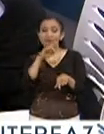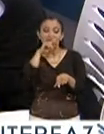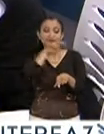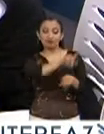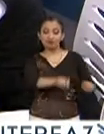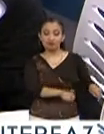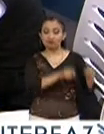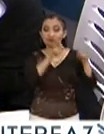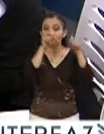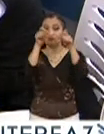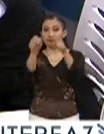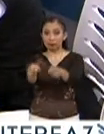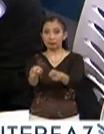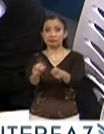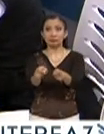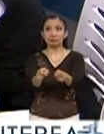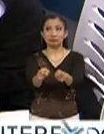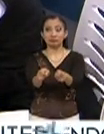fueran